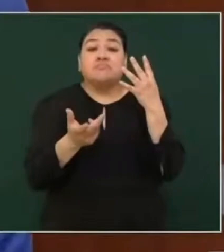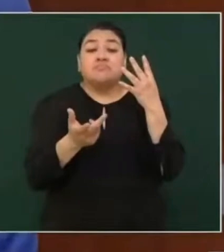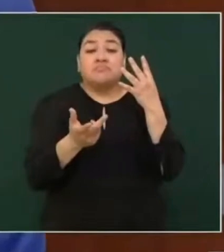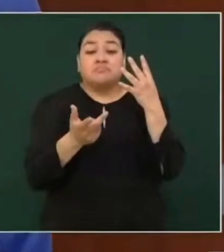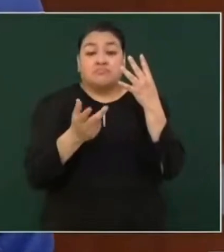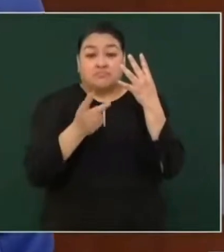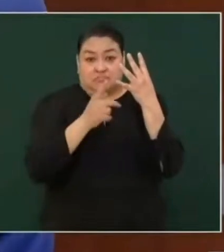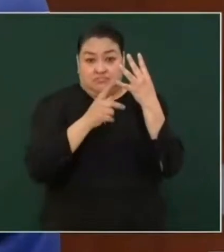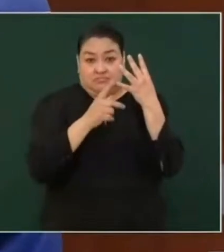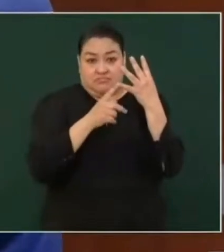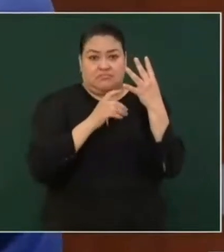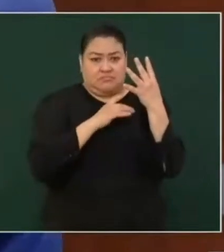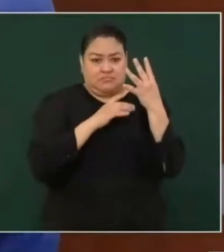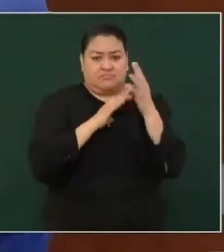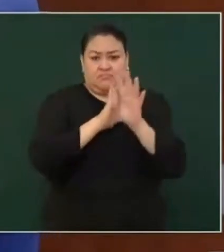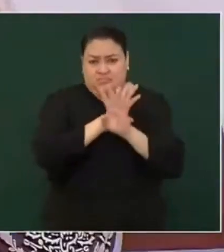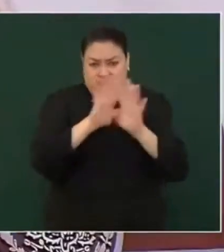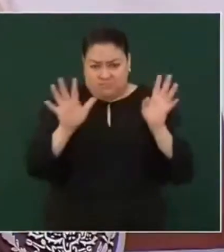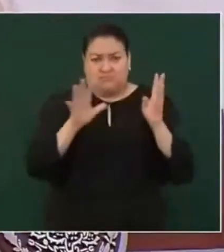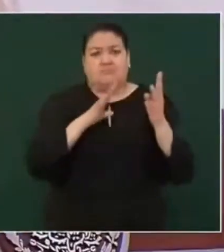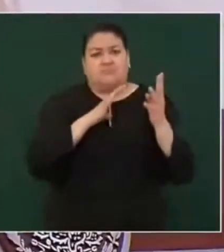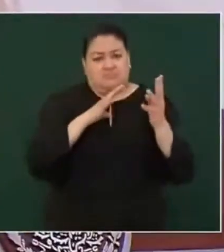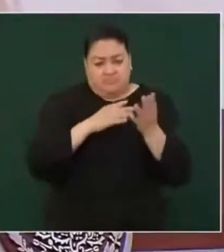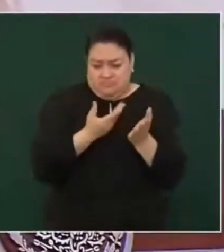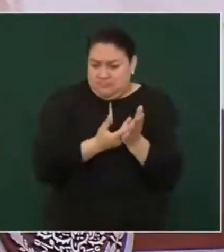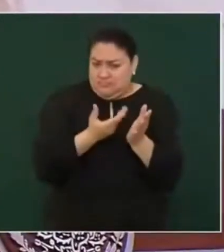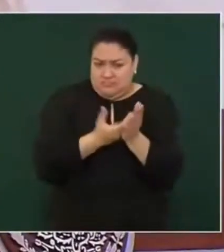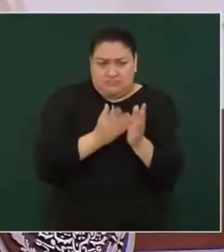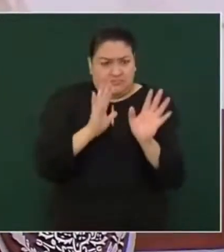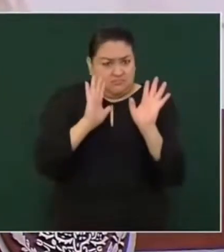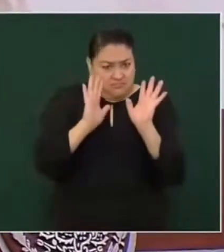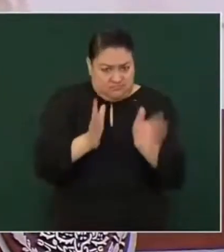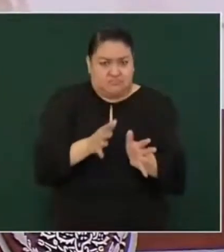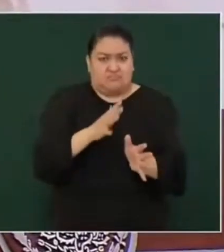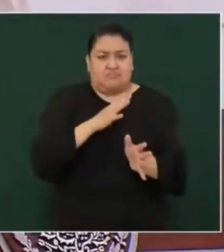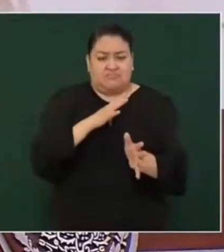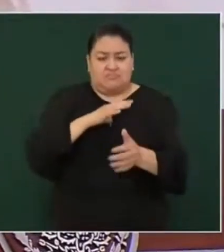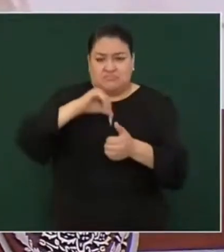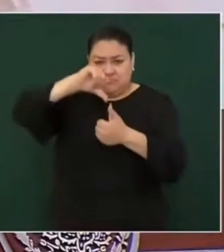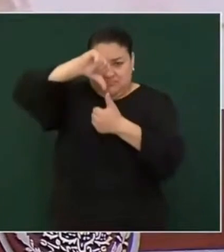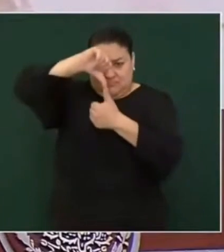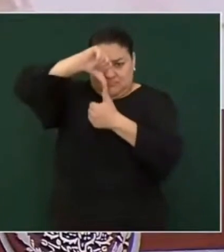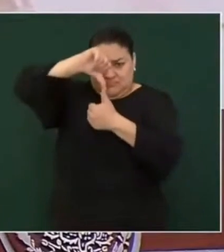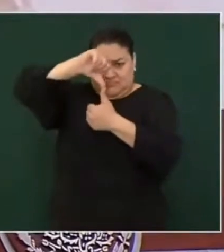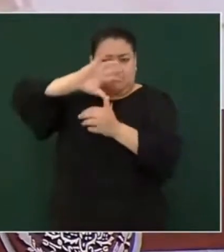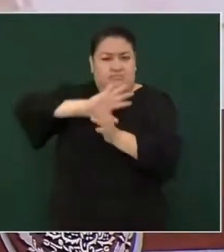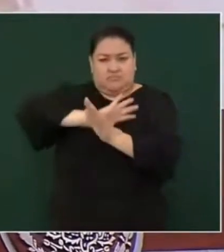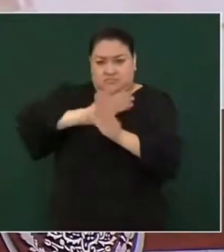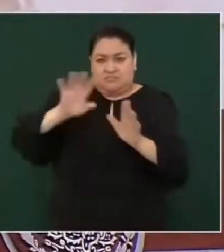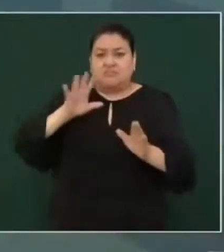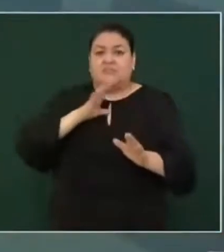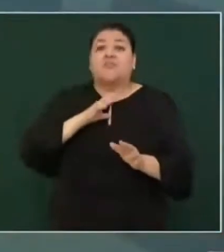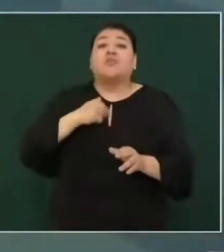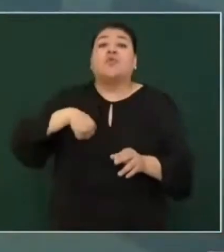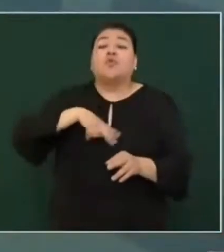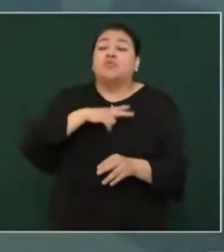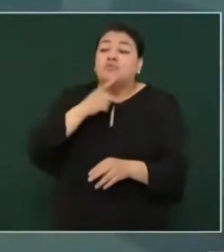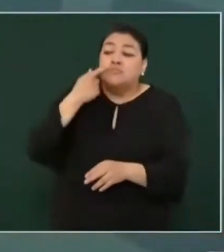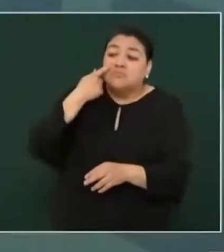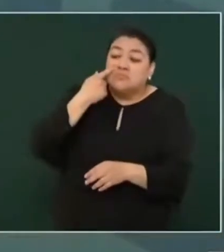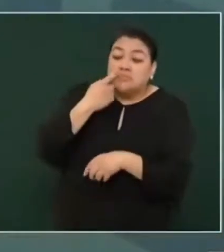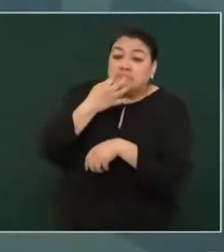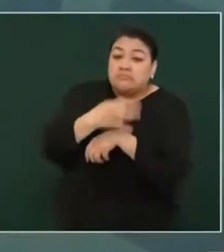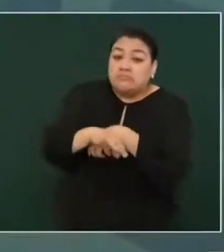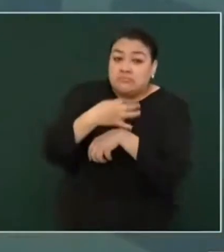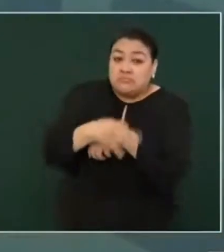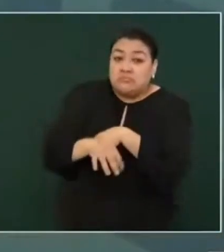ya tenemos un modelo que se aplica en Centroamérica, un ensayo en donde de